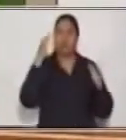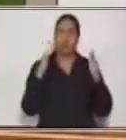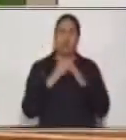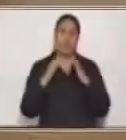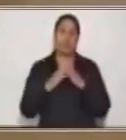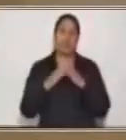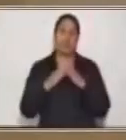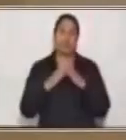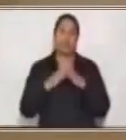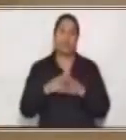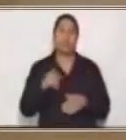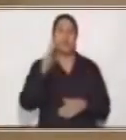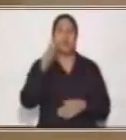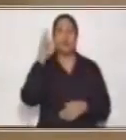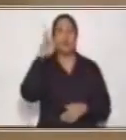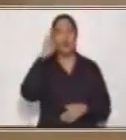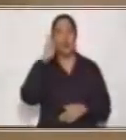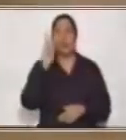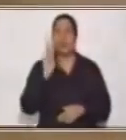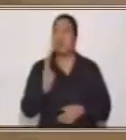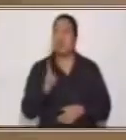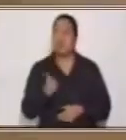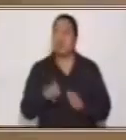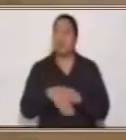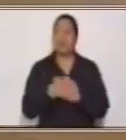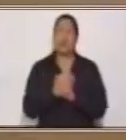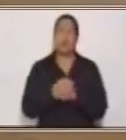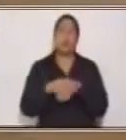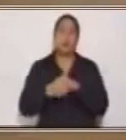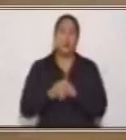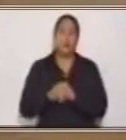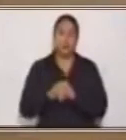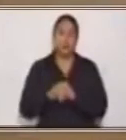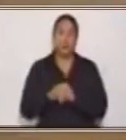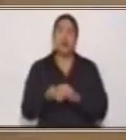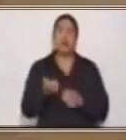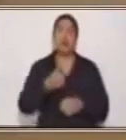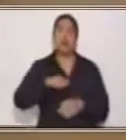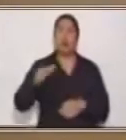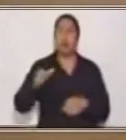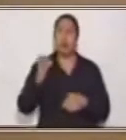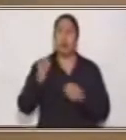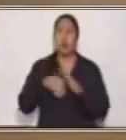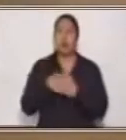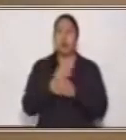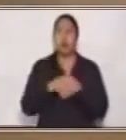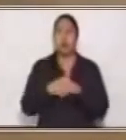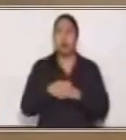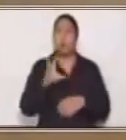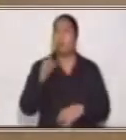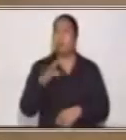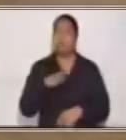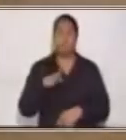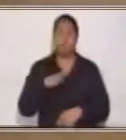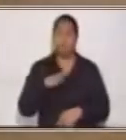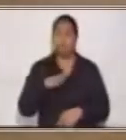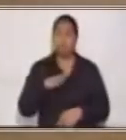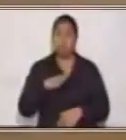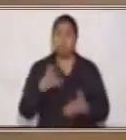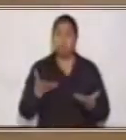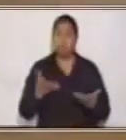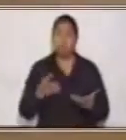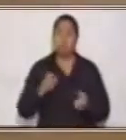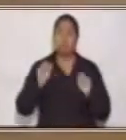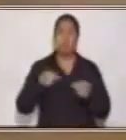Te recordamos siempre lavarte las manos con abundante agua y jabón Y si no tienes agua y jabón de manera inmediata,